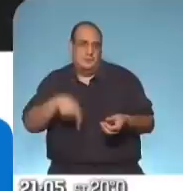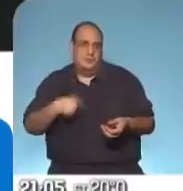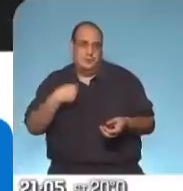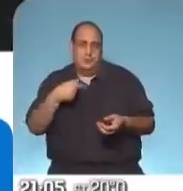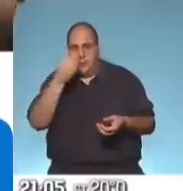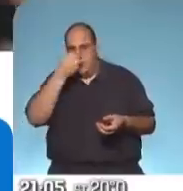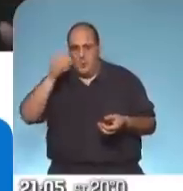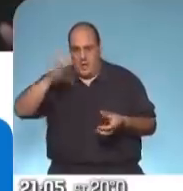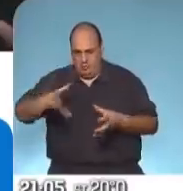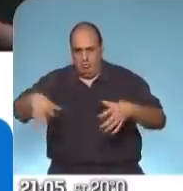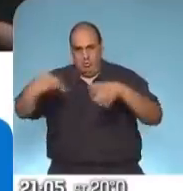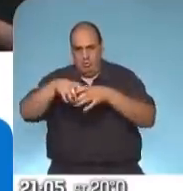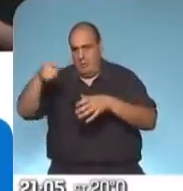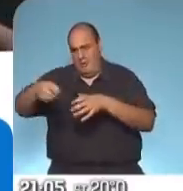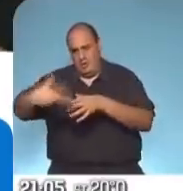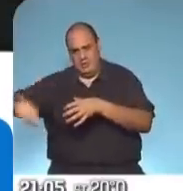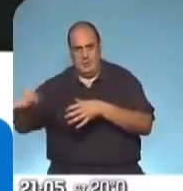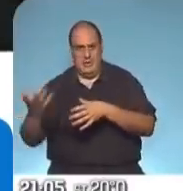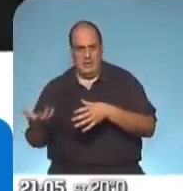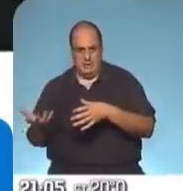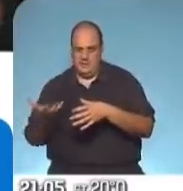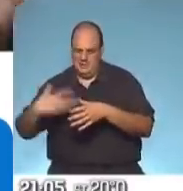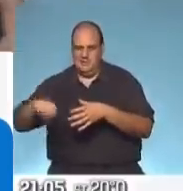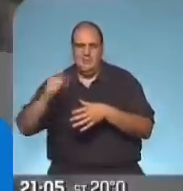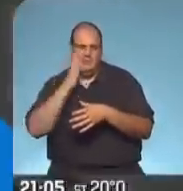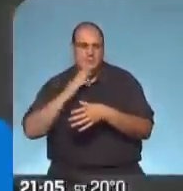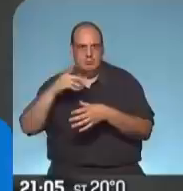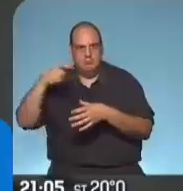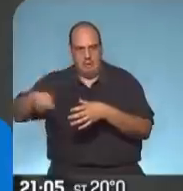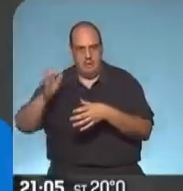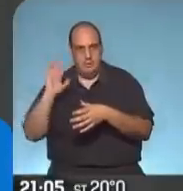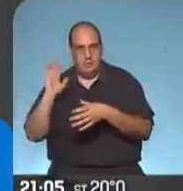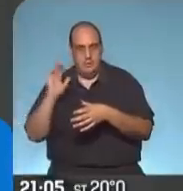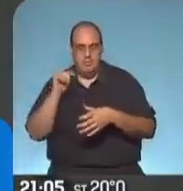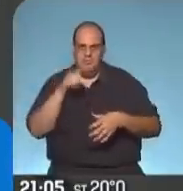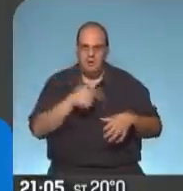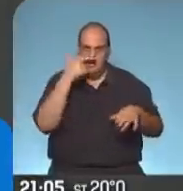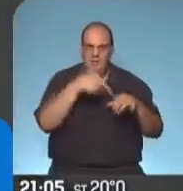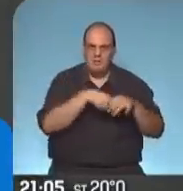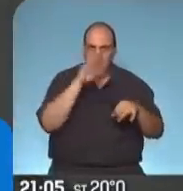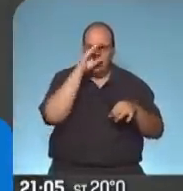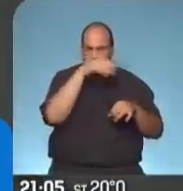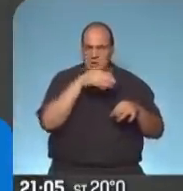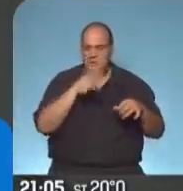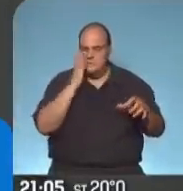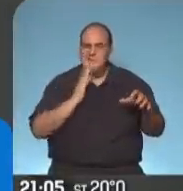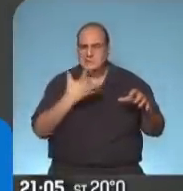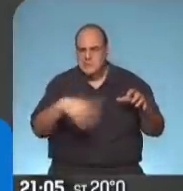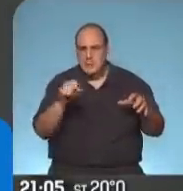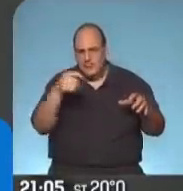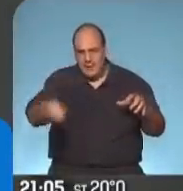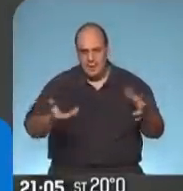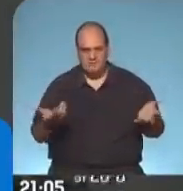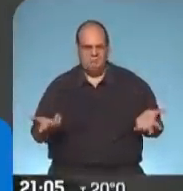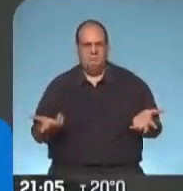pensar que el petróleo, que siempre ha sido fuente de conflictos a nivel mundial, que ha habido guerras por el